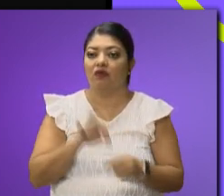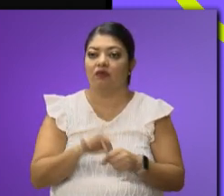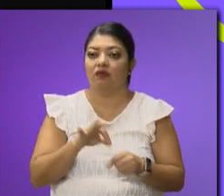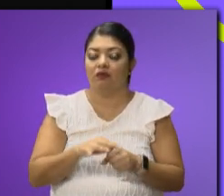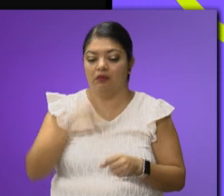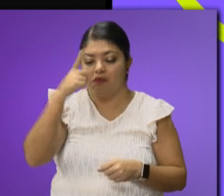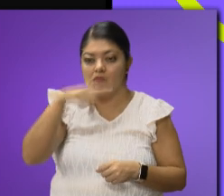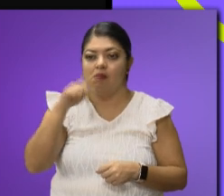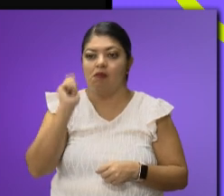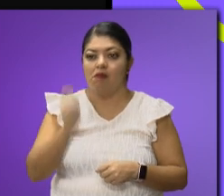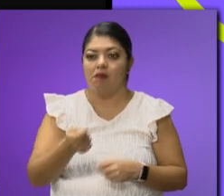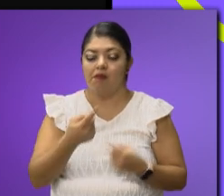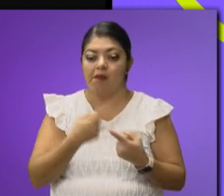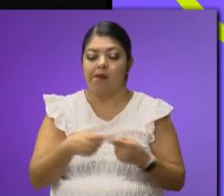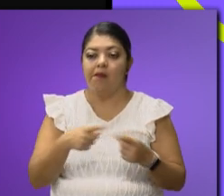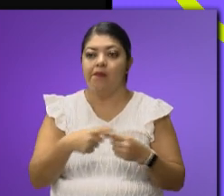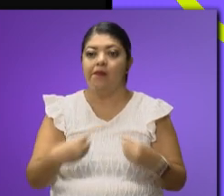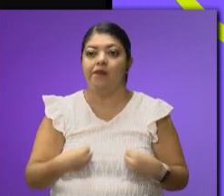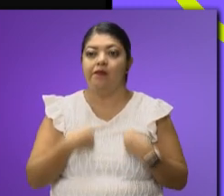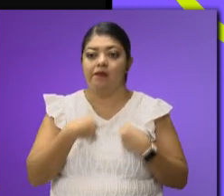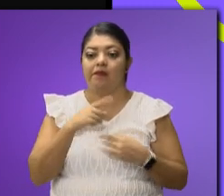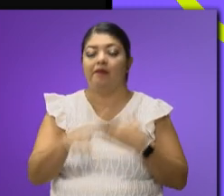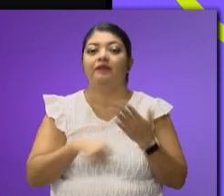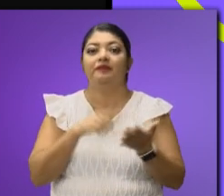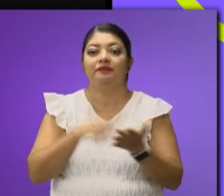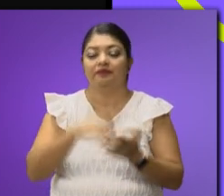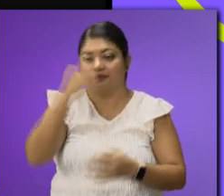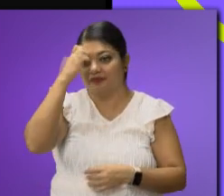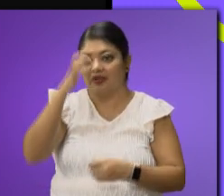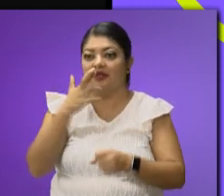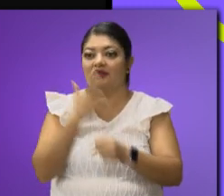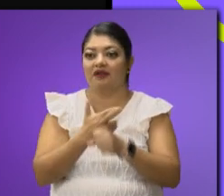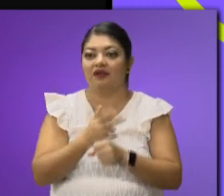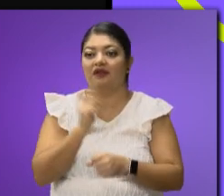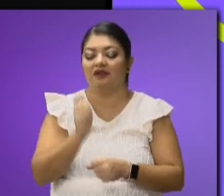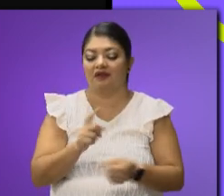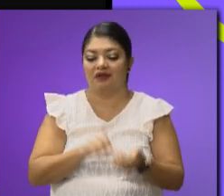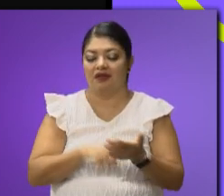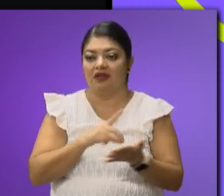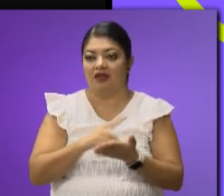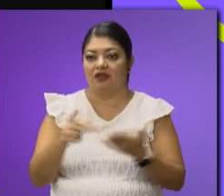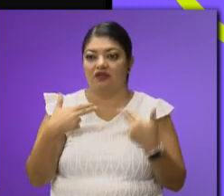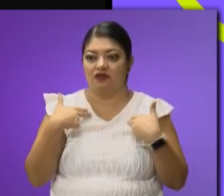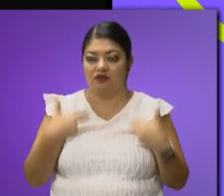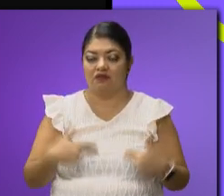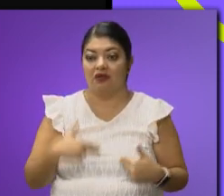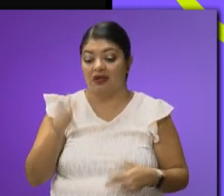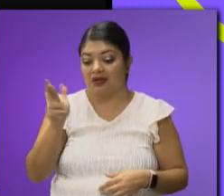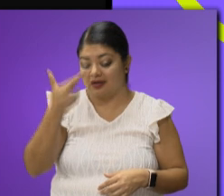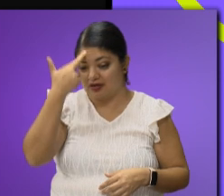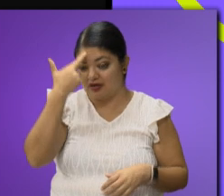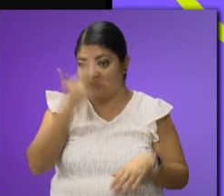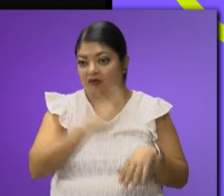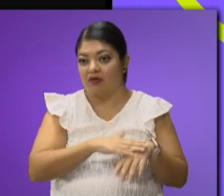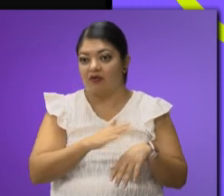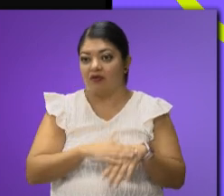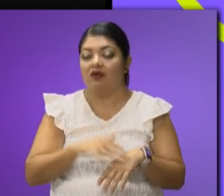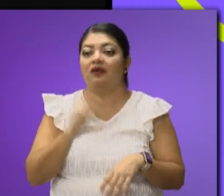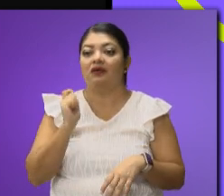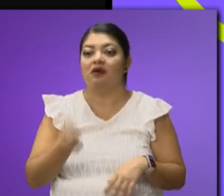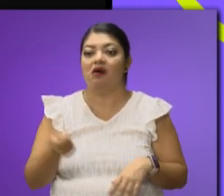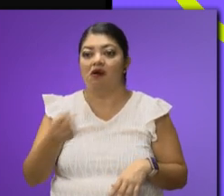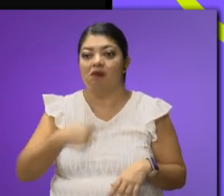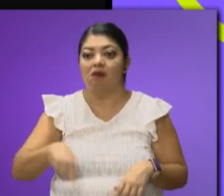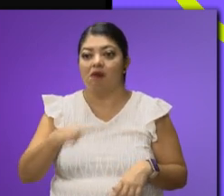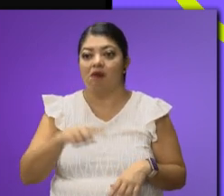los jaliscienses residentes en el extranjero en el contexto de los derechos humanos, recordando que este es un